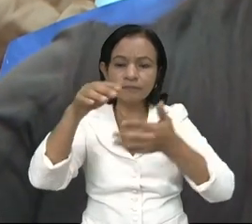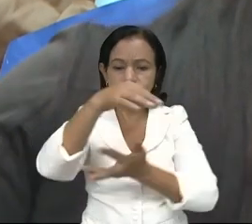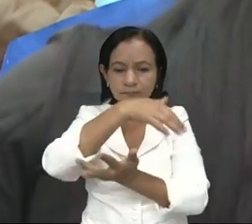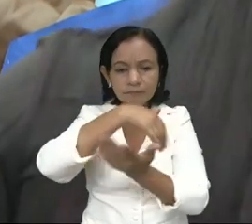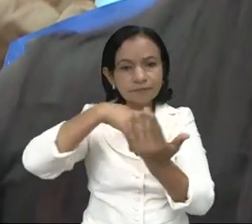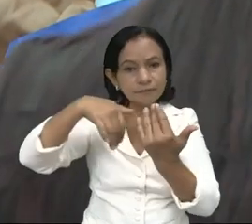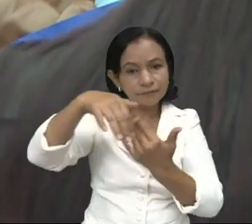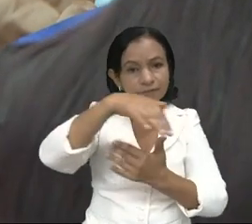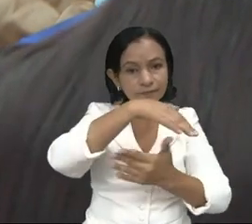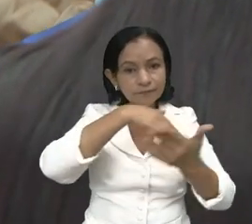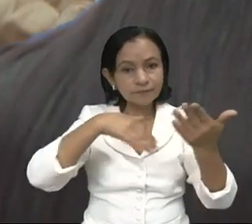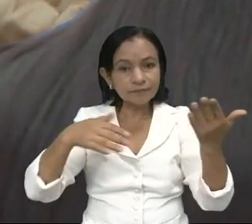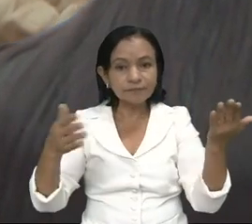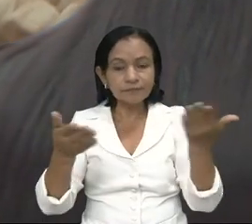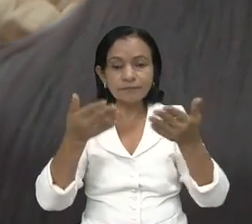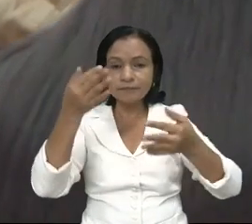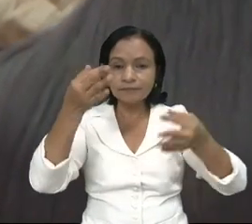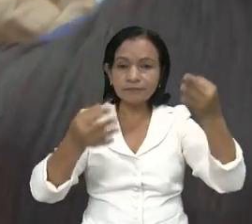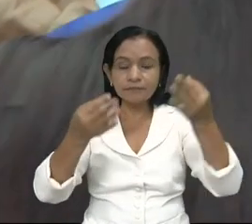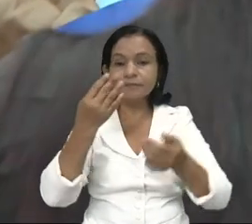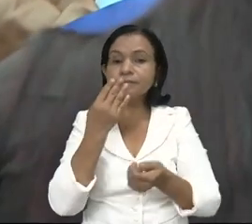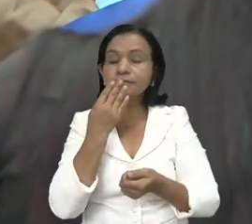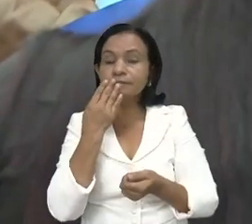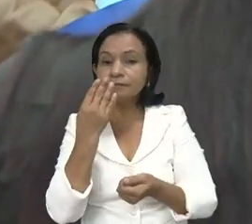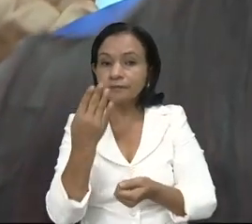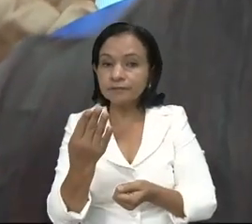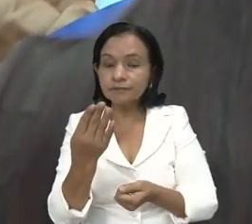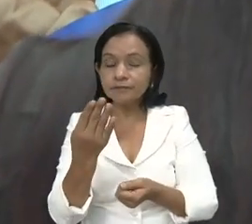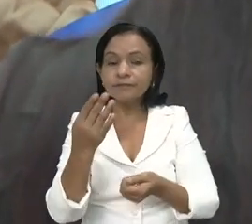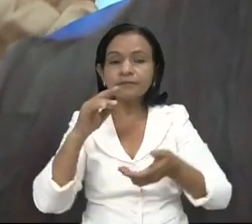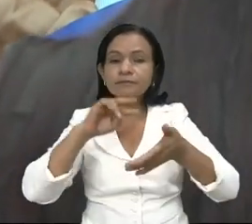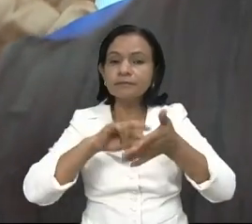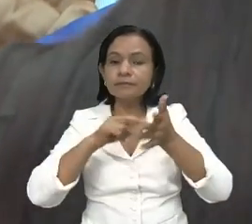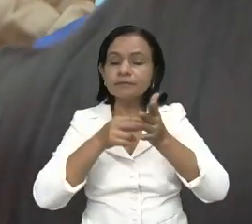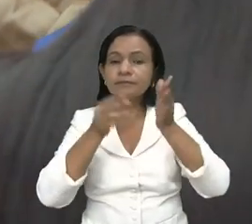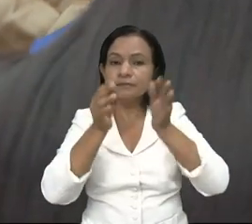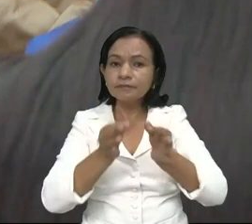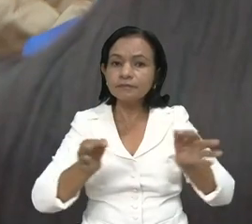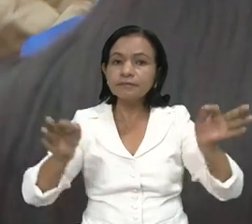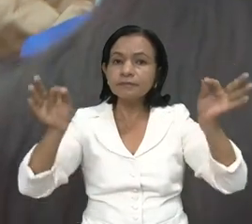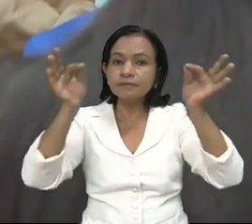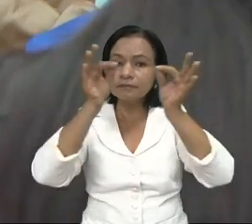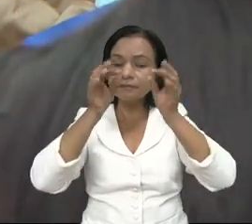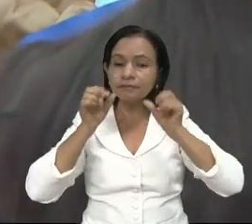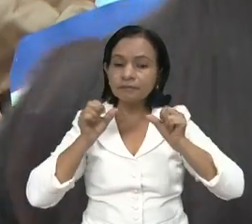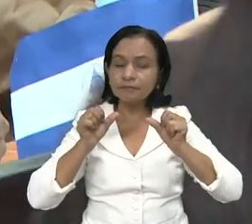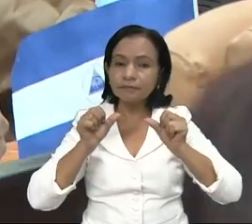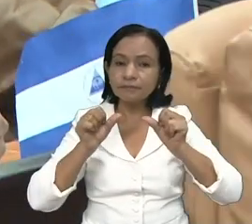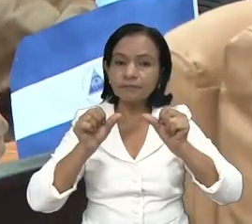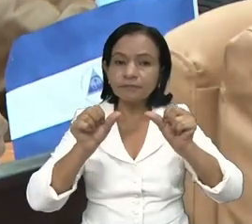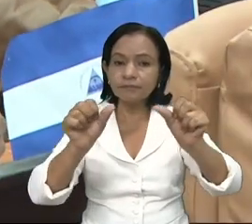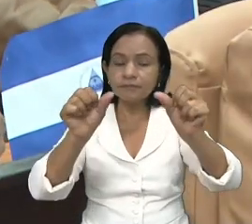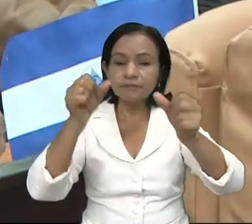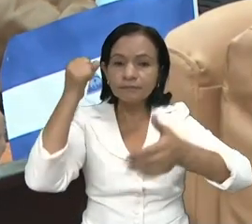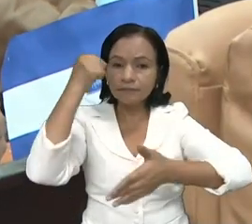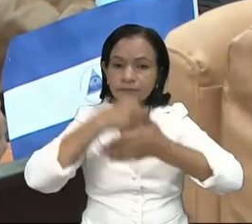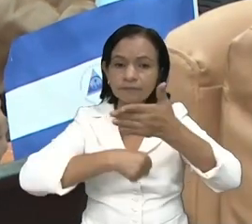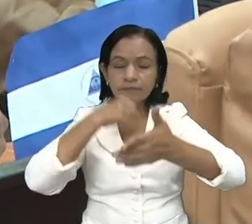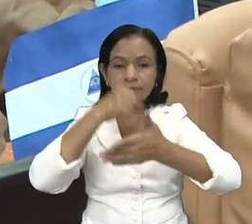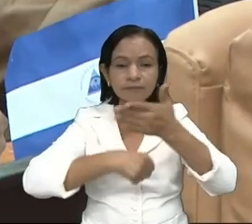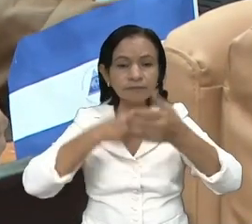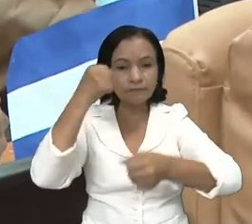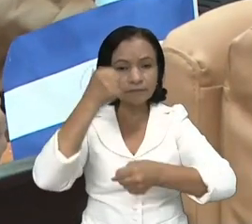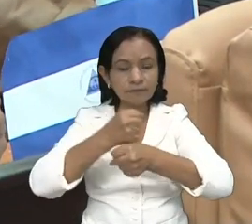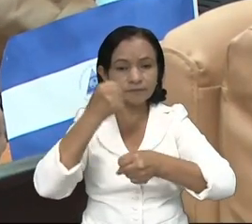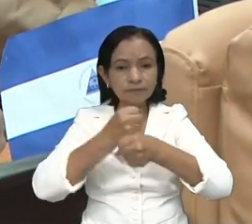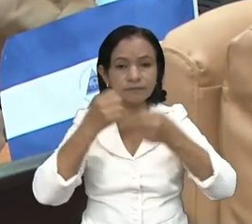relación justa y equilibrada radica la importancia de continuar el fortalecimiento